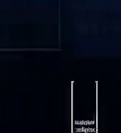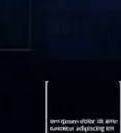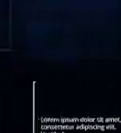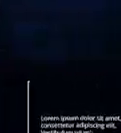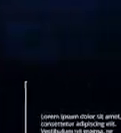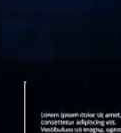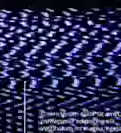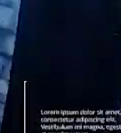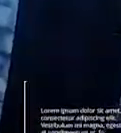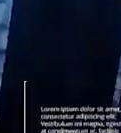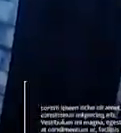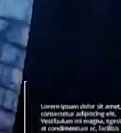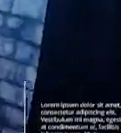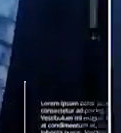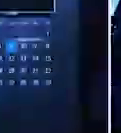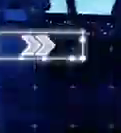sí